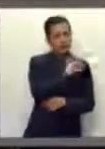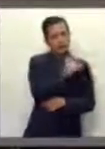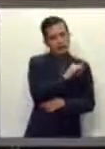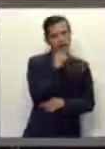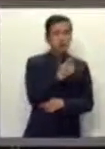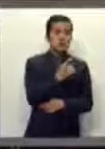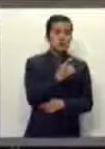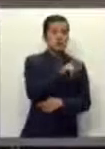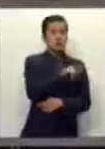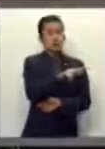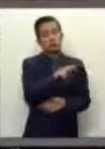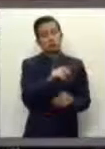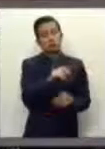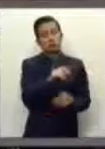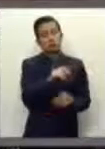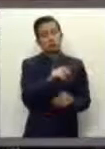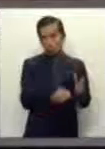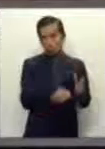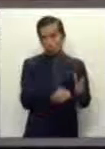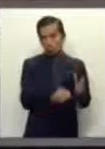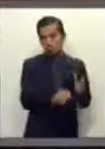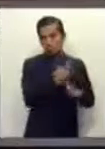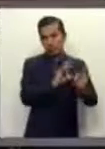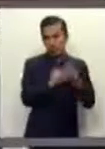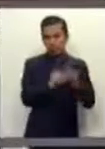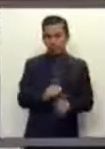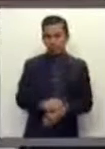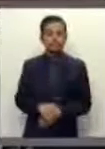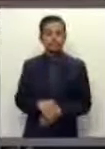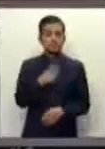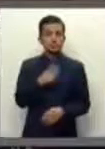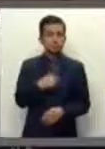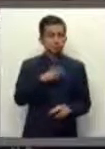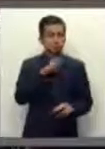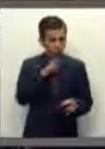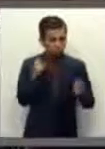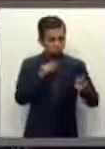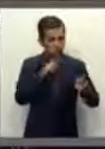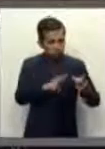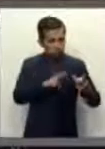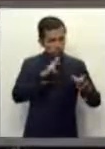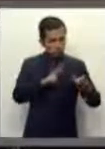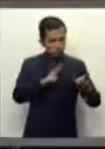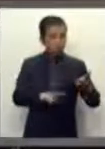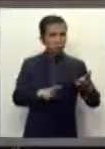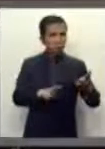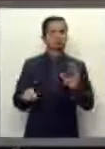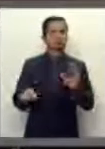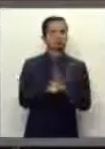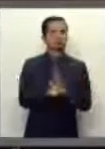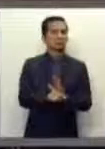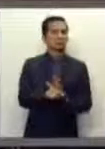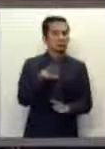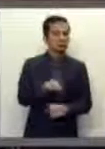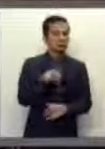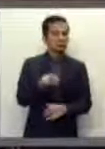nuevos estándares, las preguntas anteriores tienen respuestas negativas. Lo expongo no solo